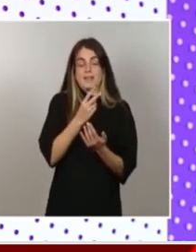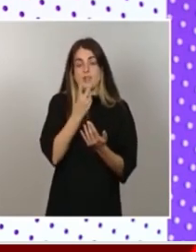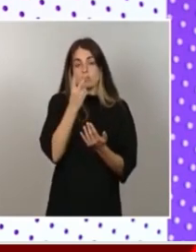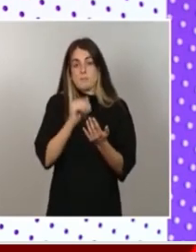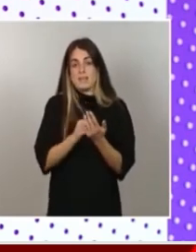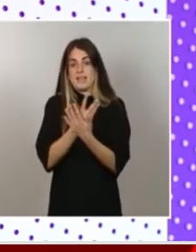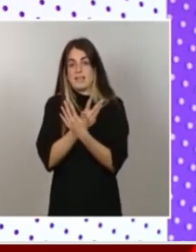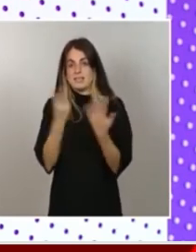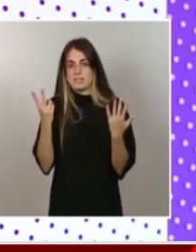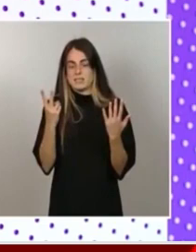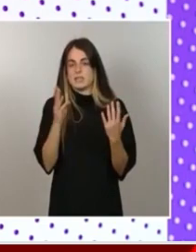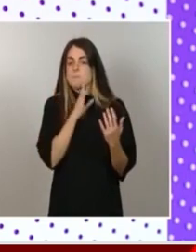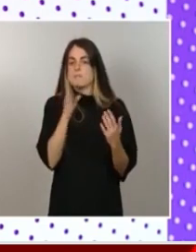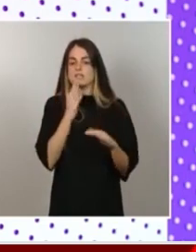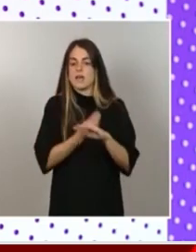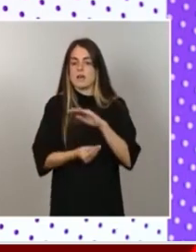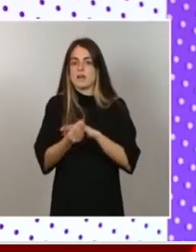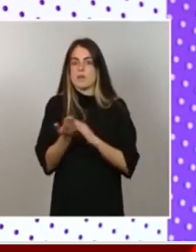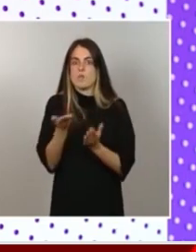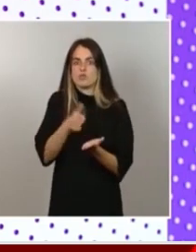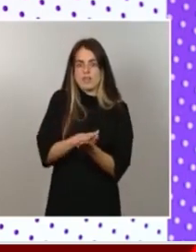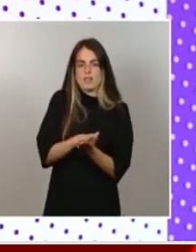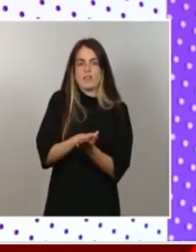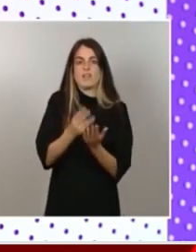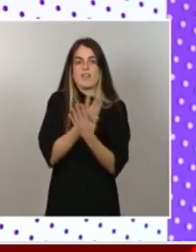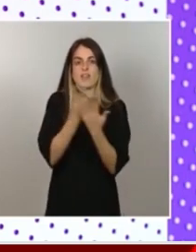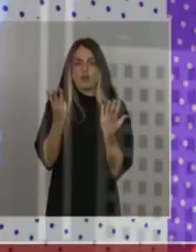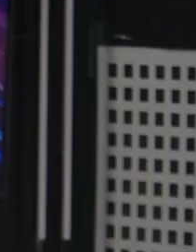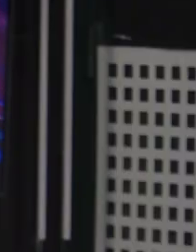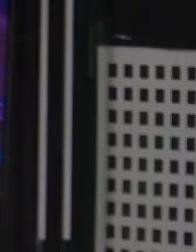elecciones que se convoquen, claro. Esperemos, esperemos, porque está la cosa cada día peor.